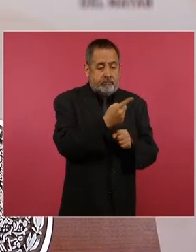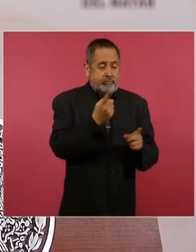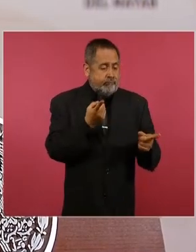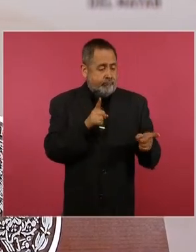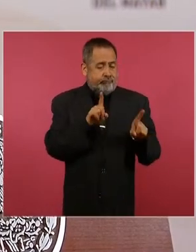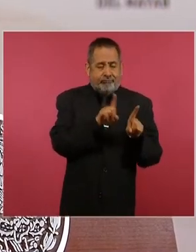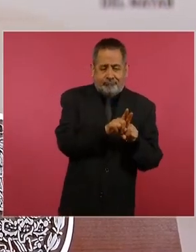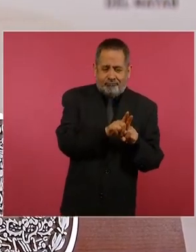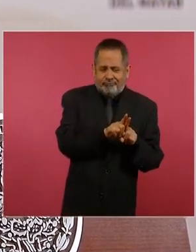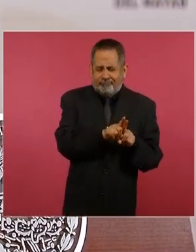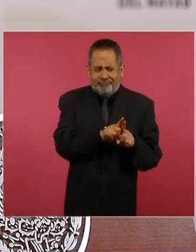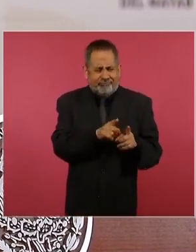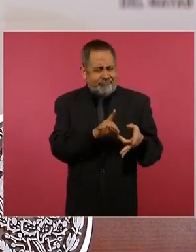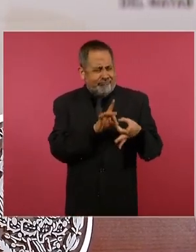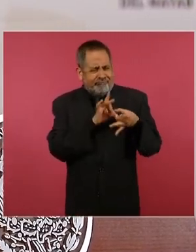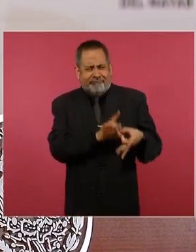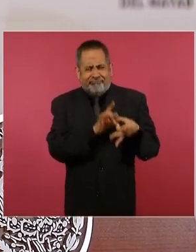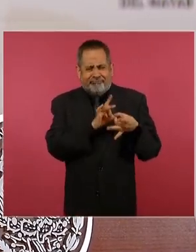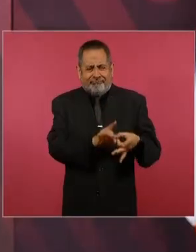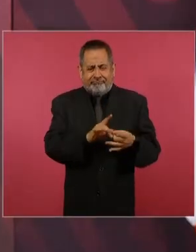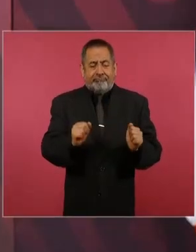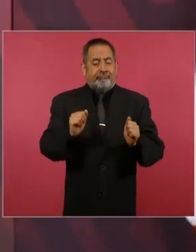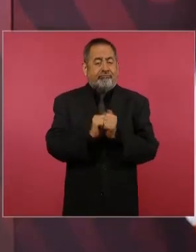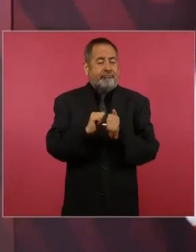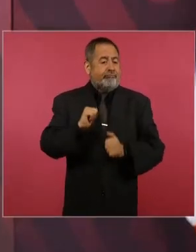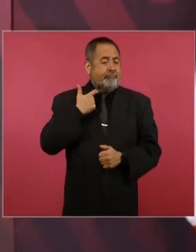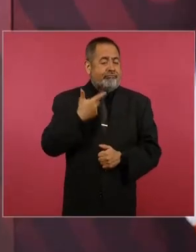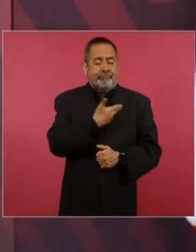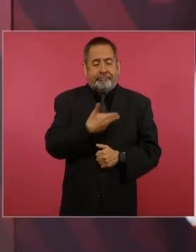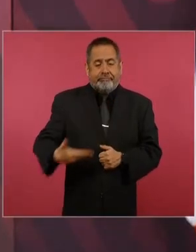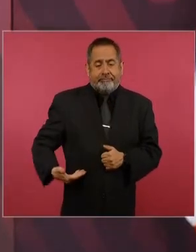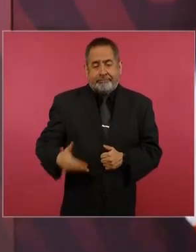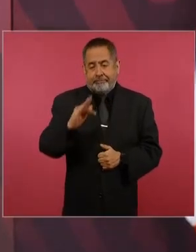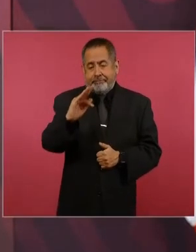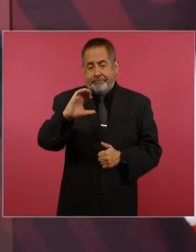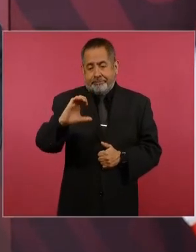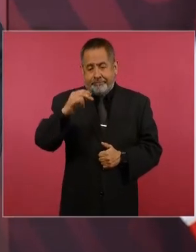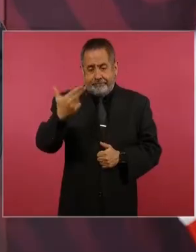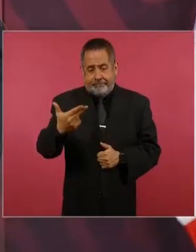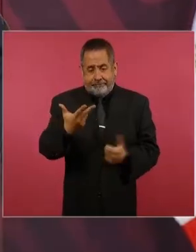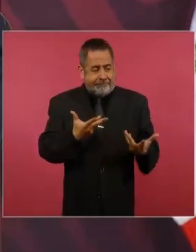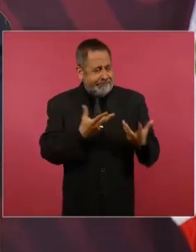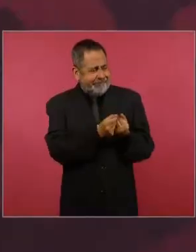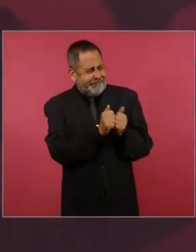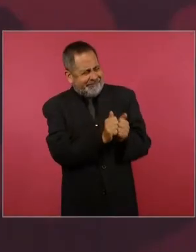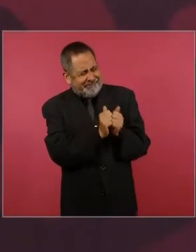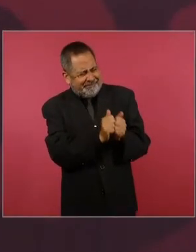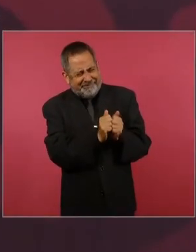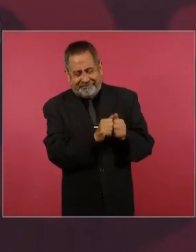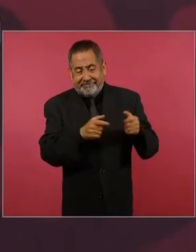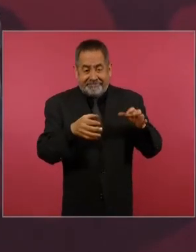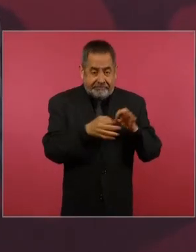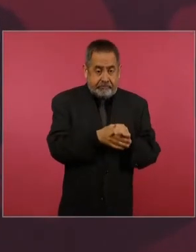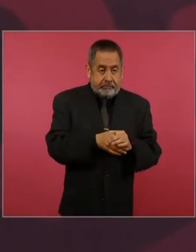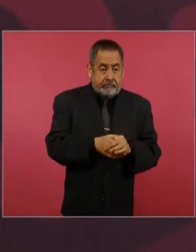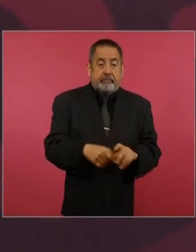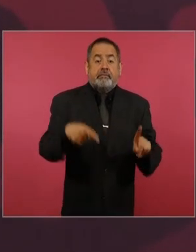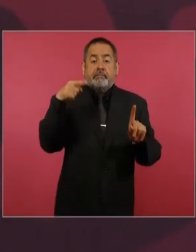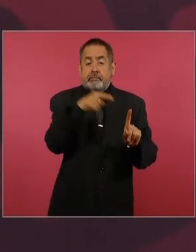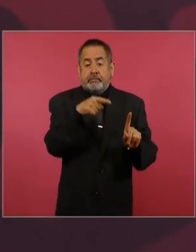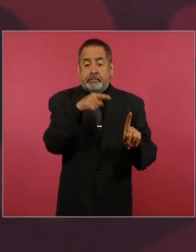absoluta confianza, su brazo derecho de Felipe Calderón, había iniciado,